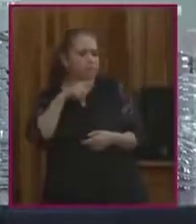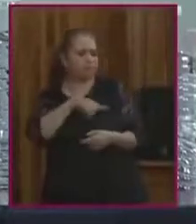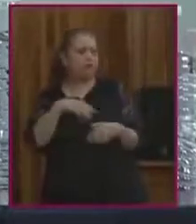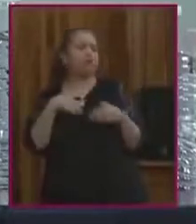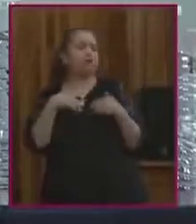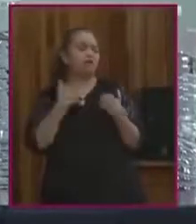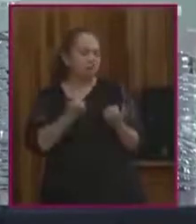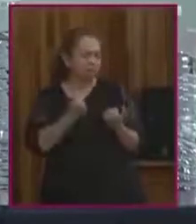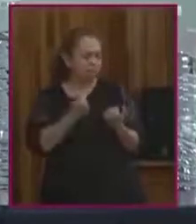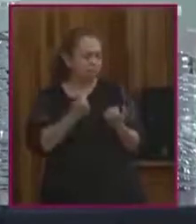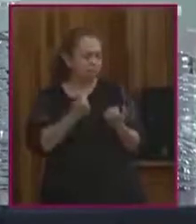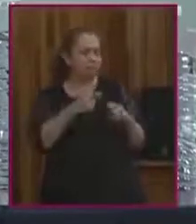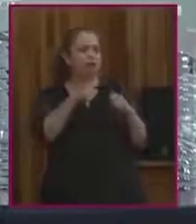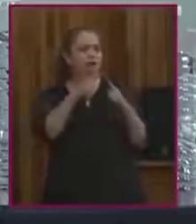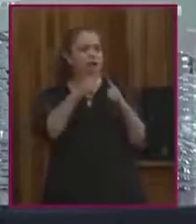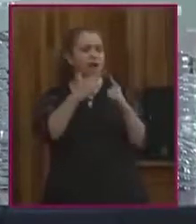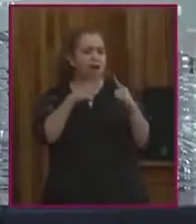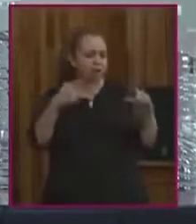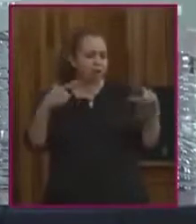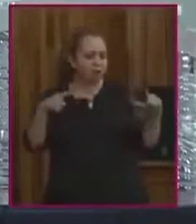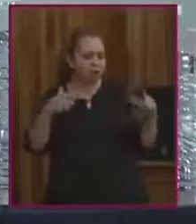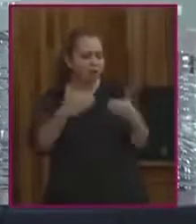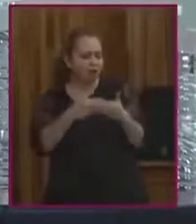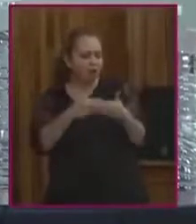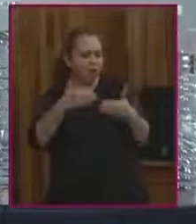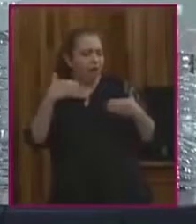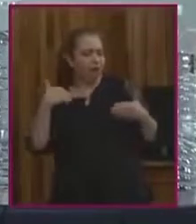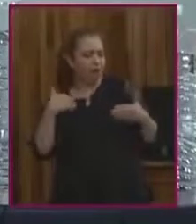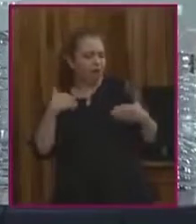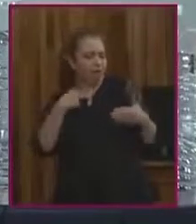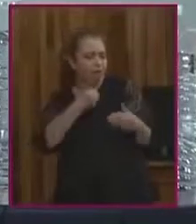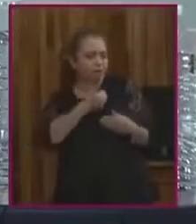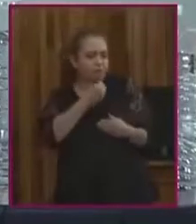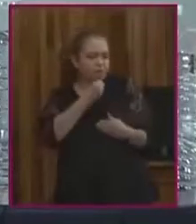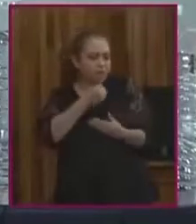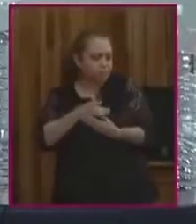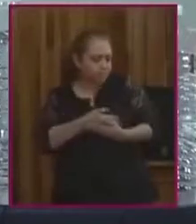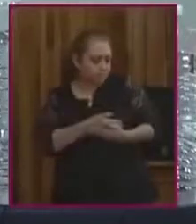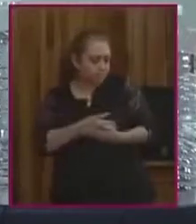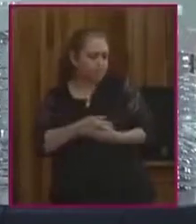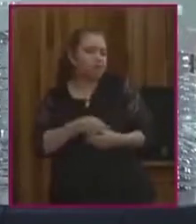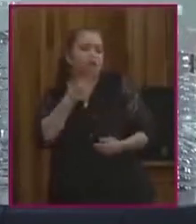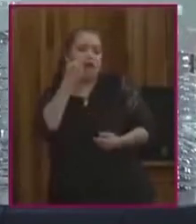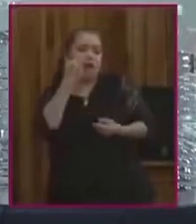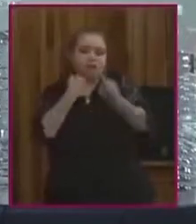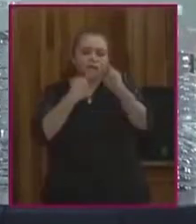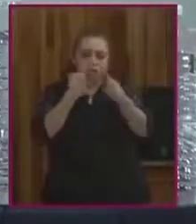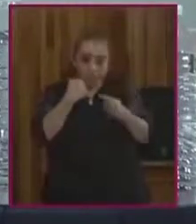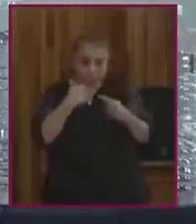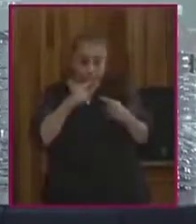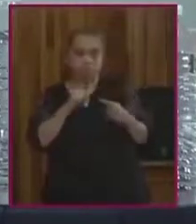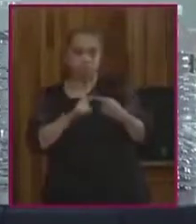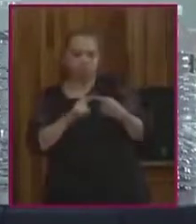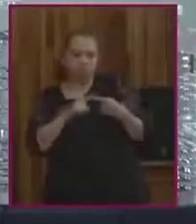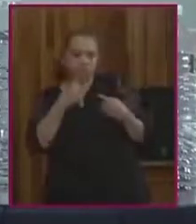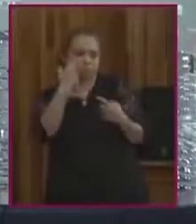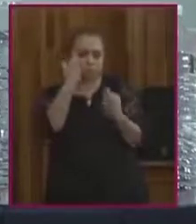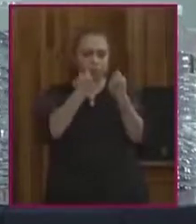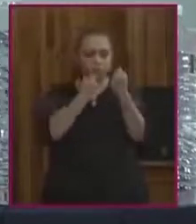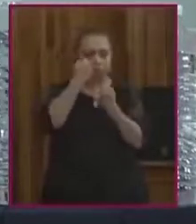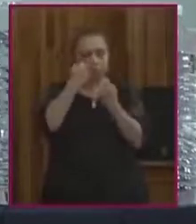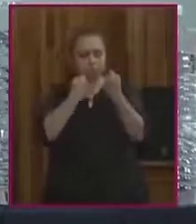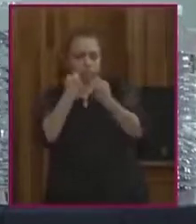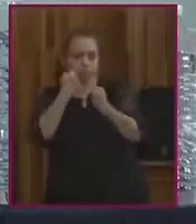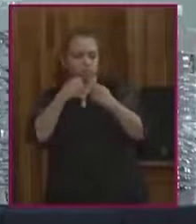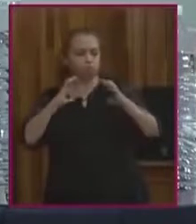entendimiento del lenguaje preverbal del bebé. ¿Y cuál es el lenguaje preverbal del bebé? Pues desde el llanto, ¿sí? Todos sus gestos, todo su